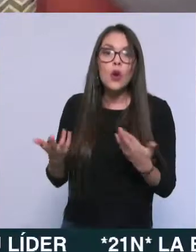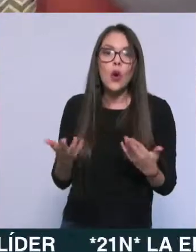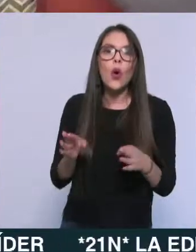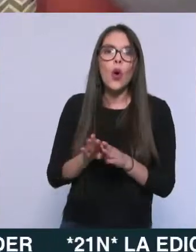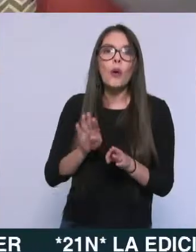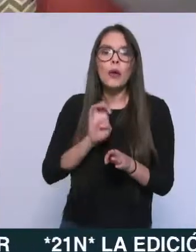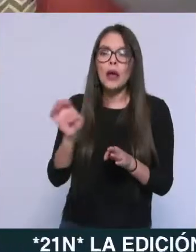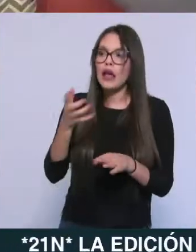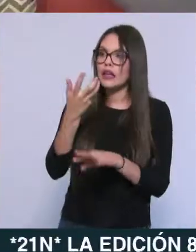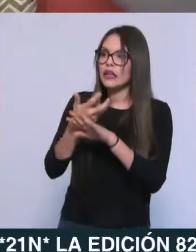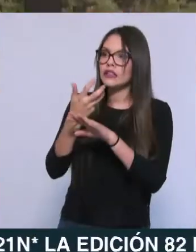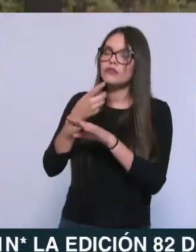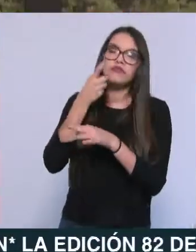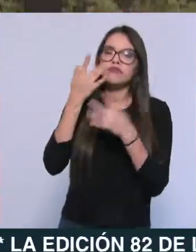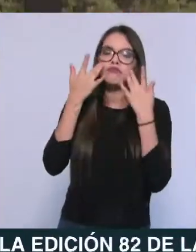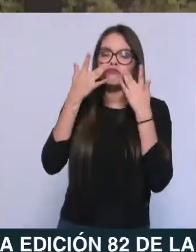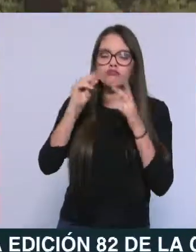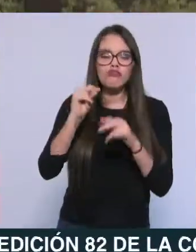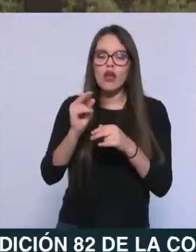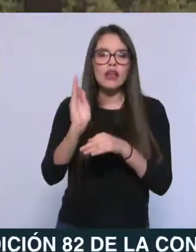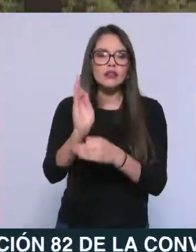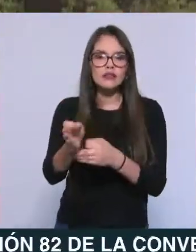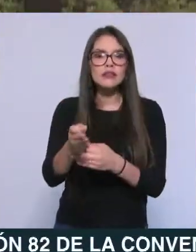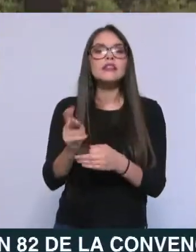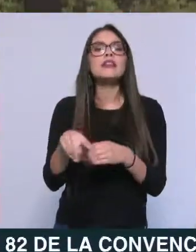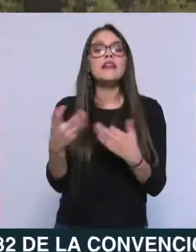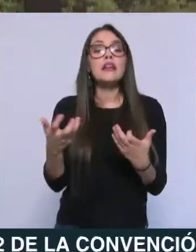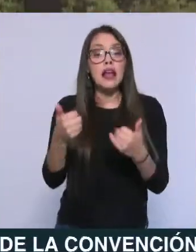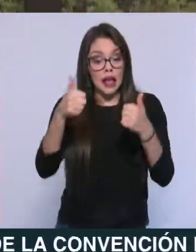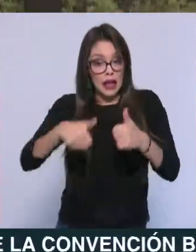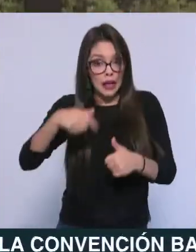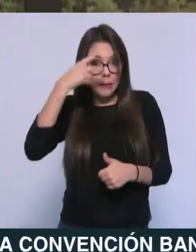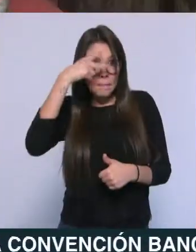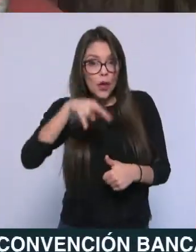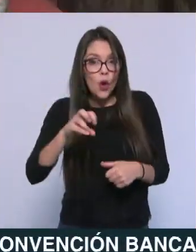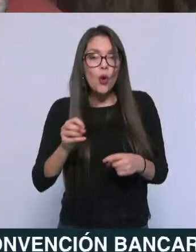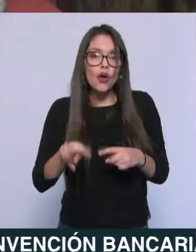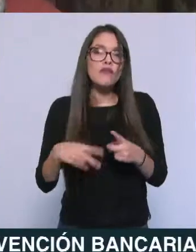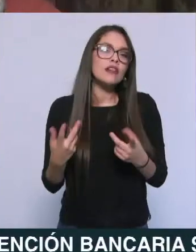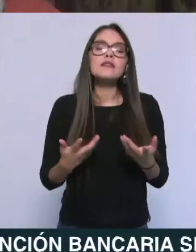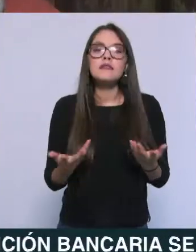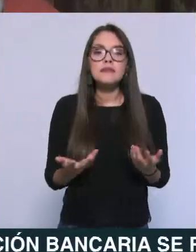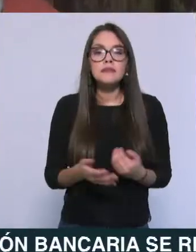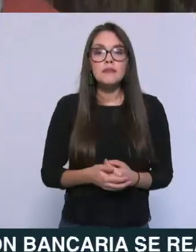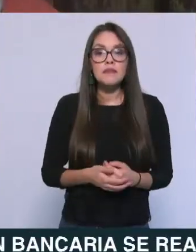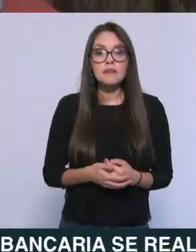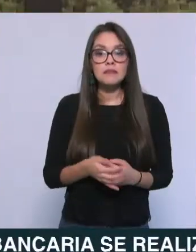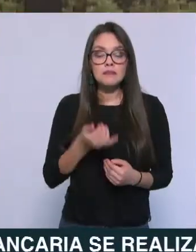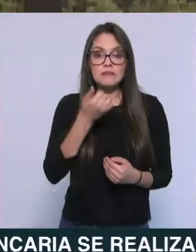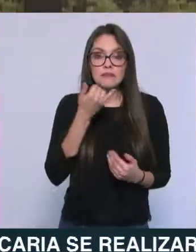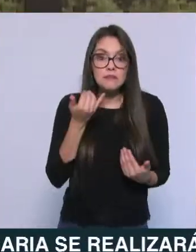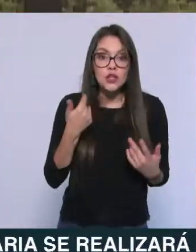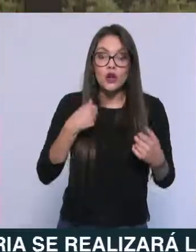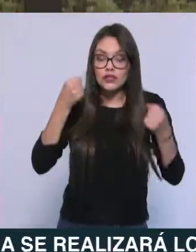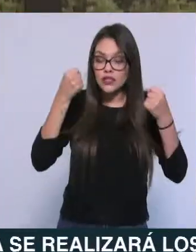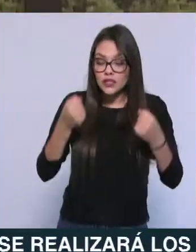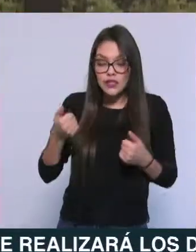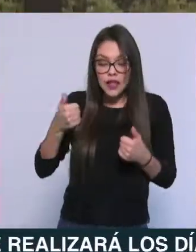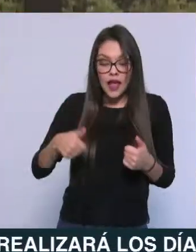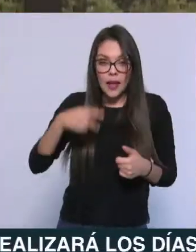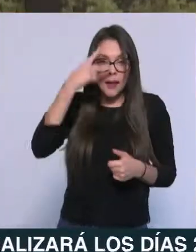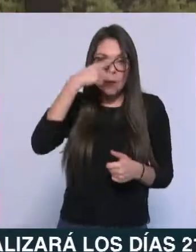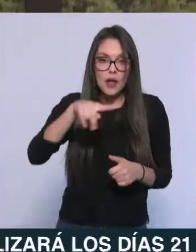gobierno de los Estados Unidos? ¿Se van a quedar en México? No estoy tan segura de que se queden en México, pero definitivamente vamos a ver